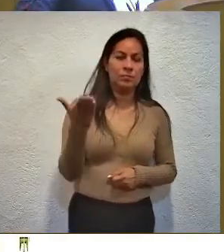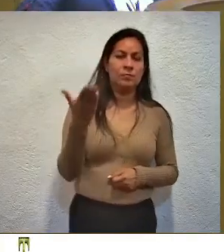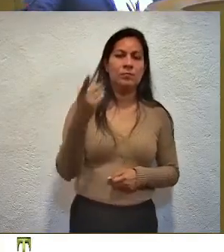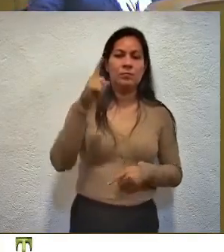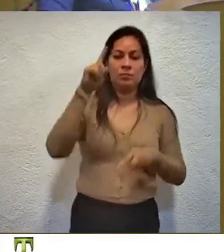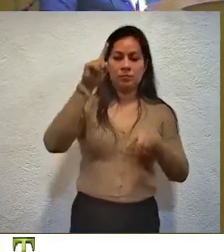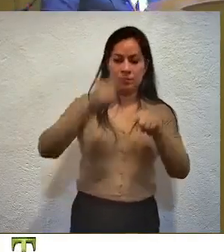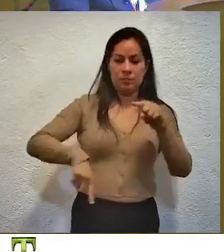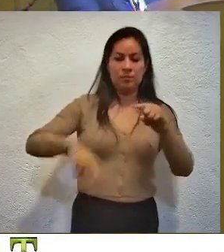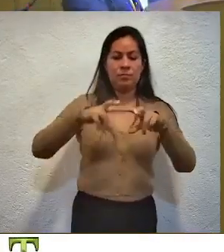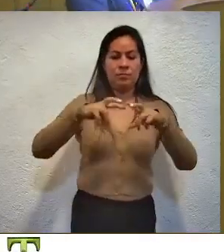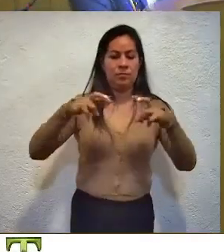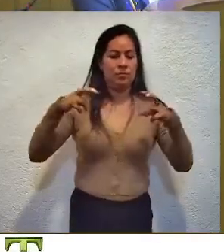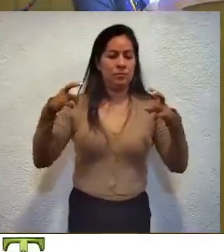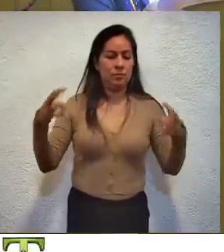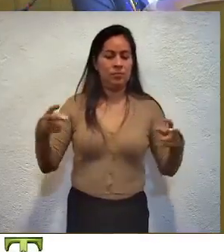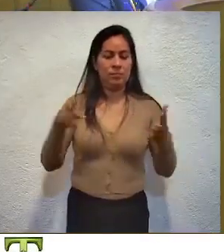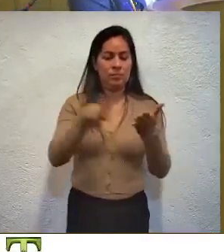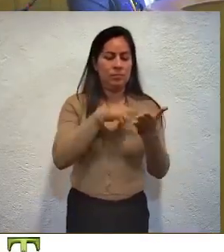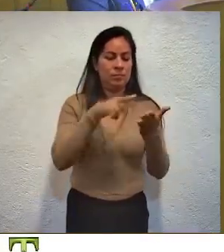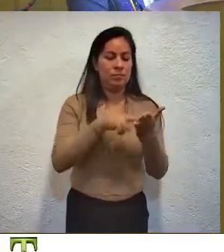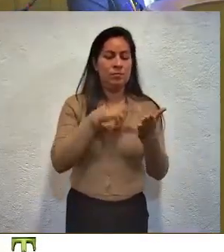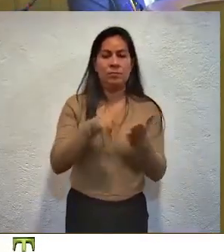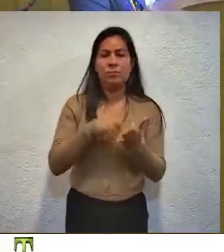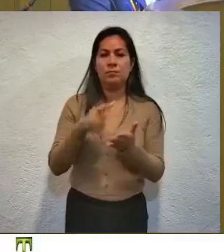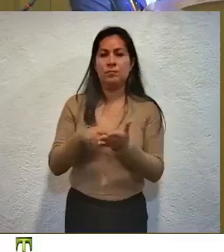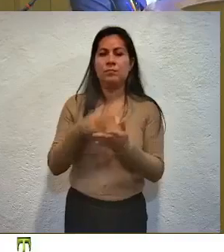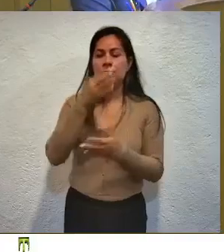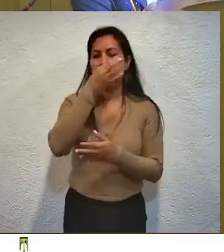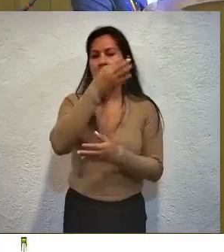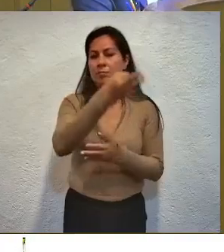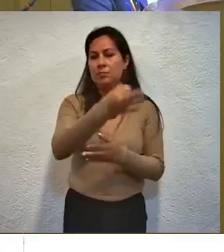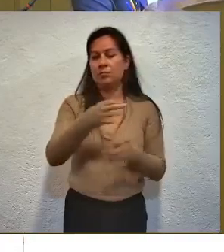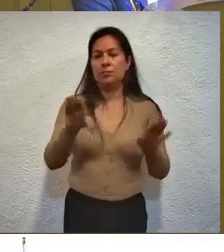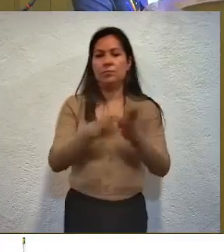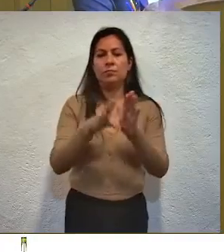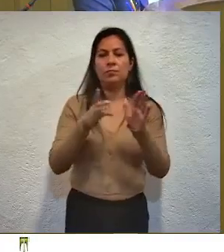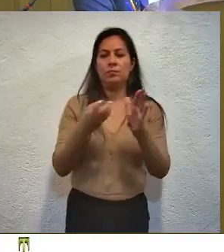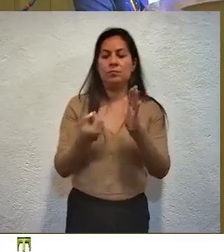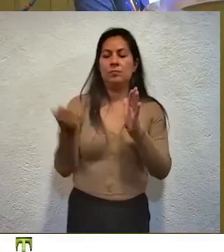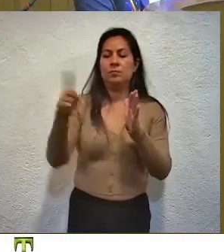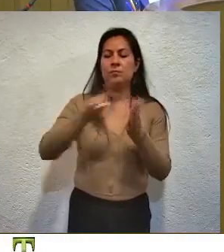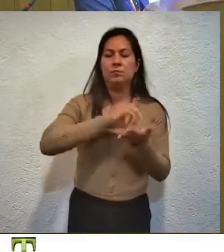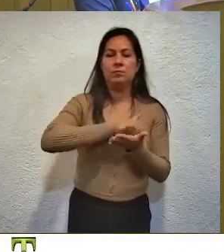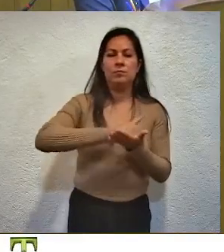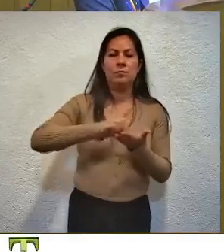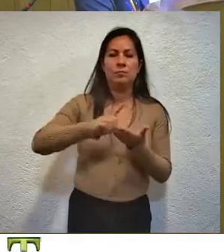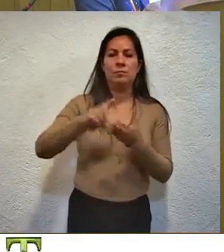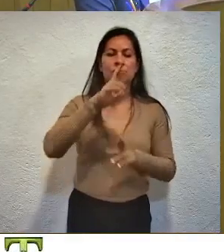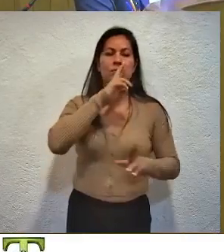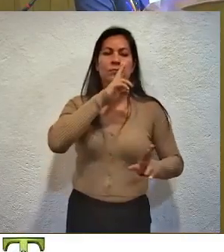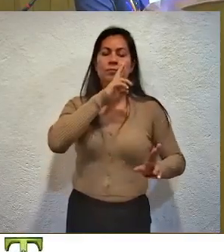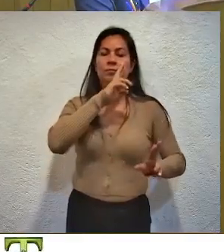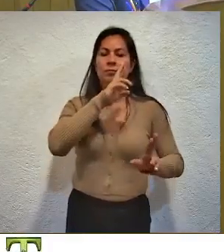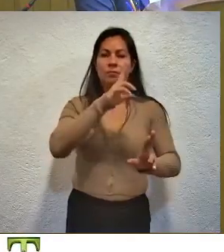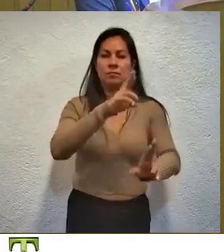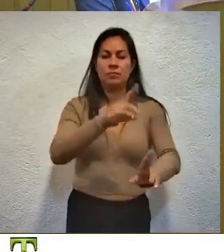al término de esta sesión recaben las firmas y notifiquen como en derecho corresponda la